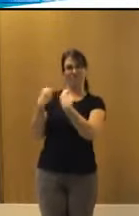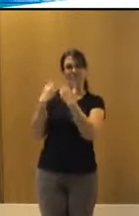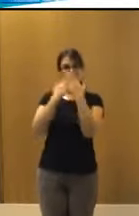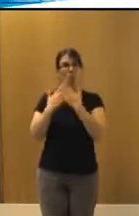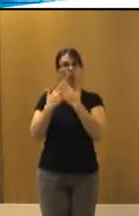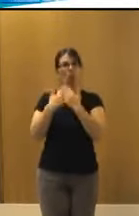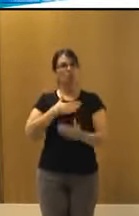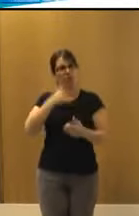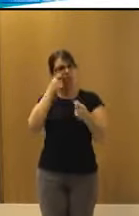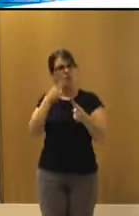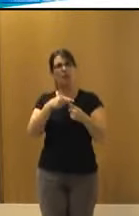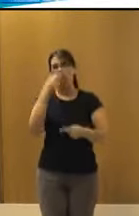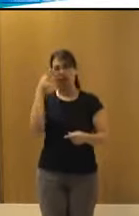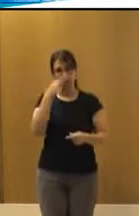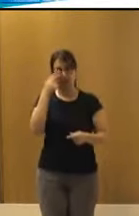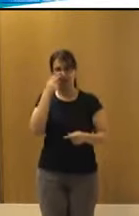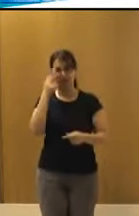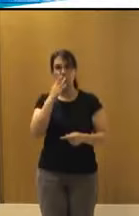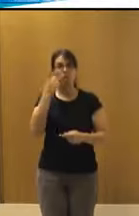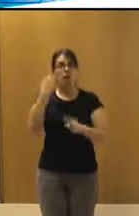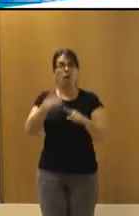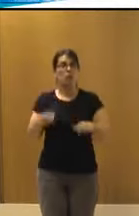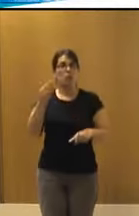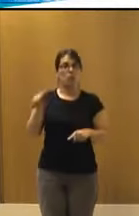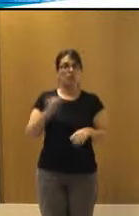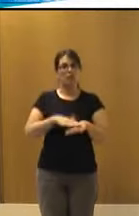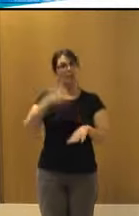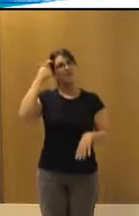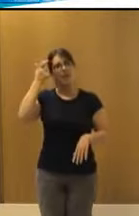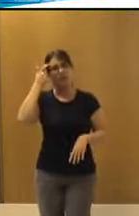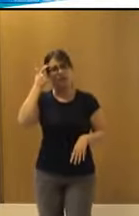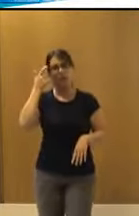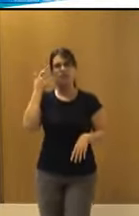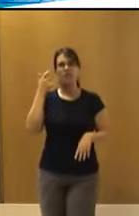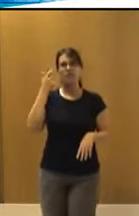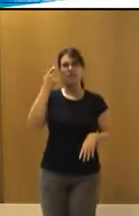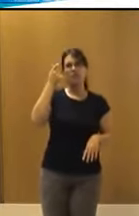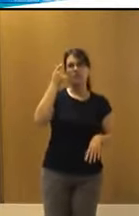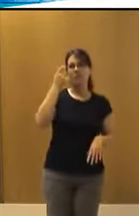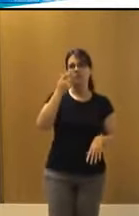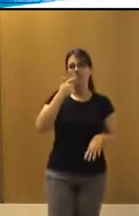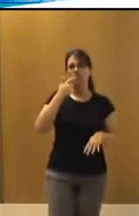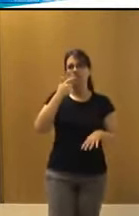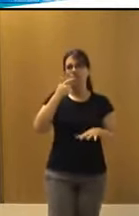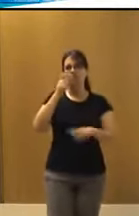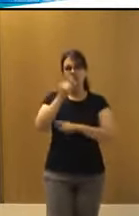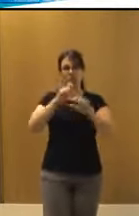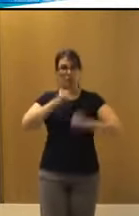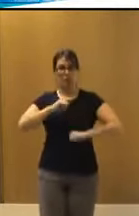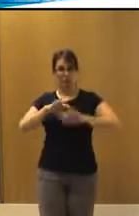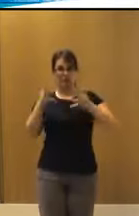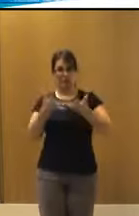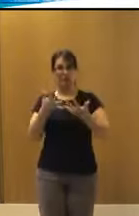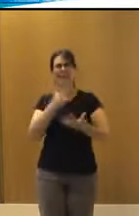este estudio, lo vemos muy interesante porque es un elemento más ahora de saber qué quieren